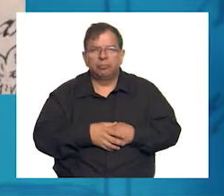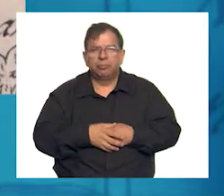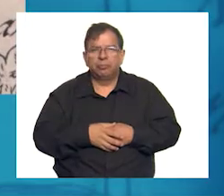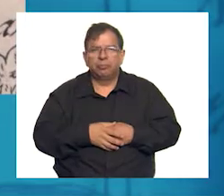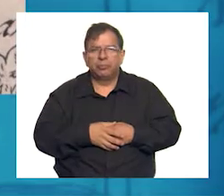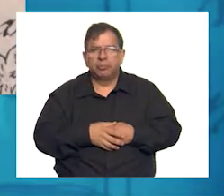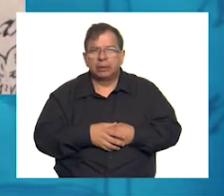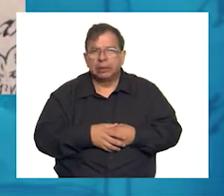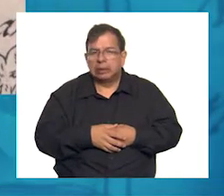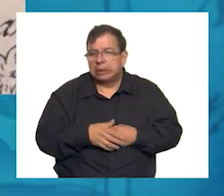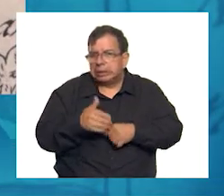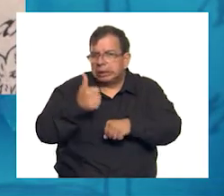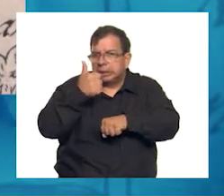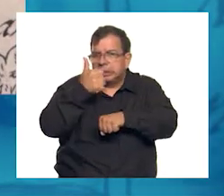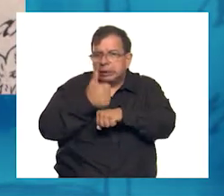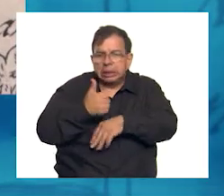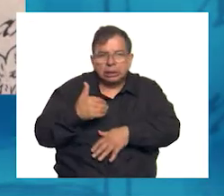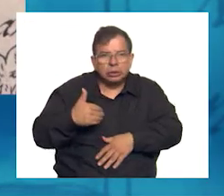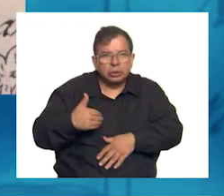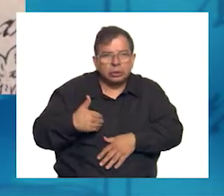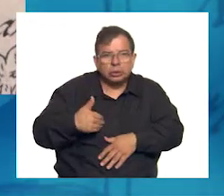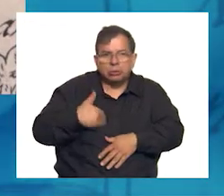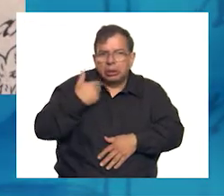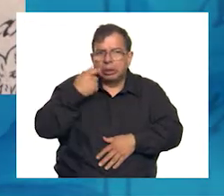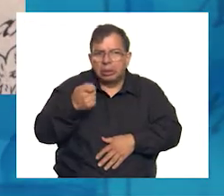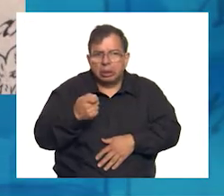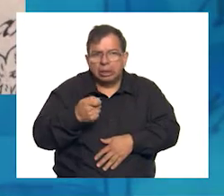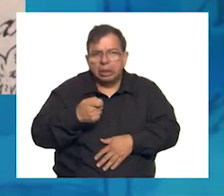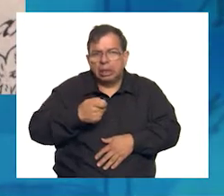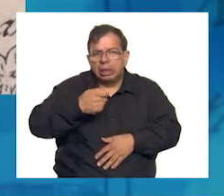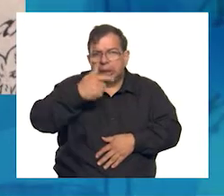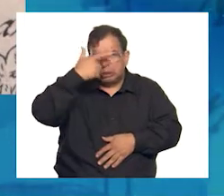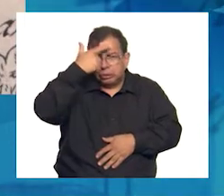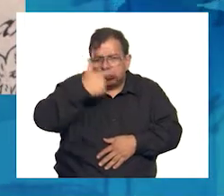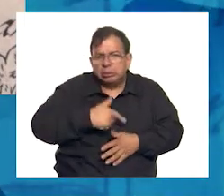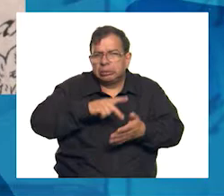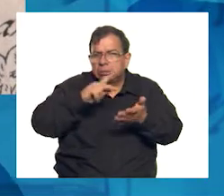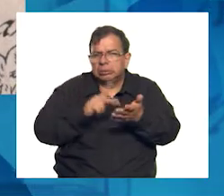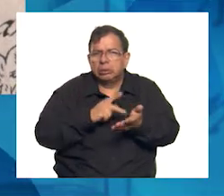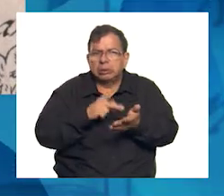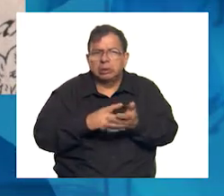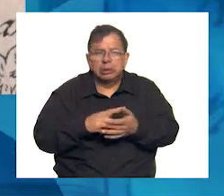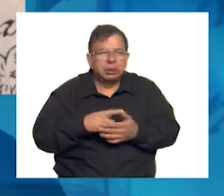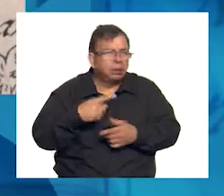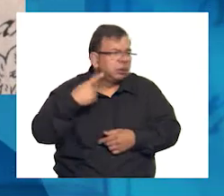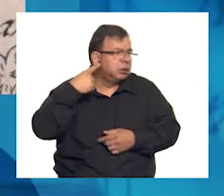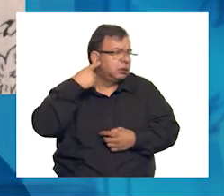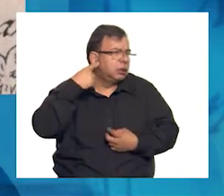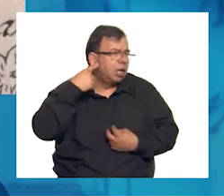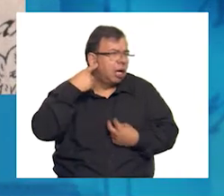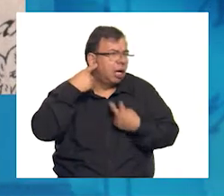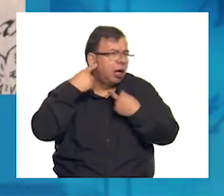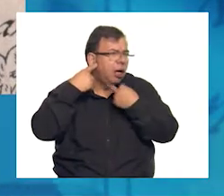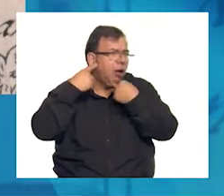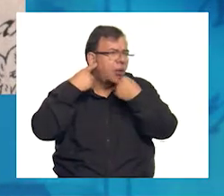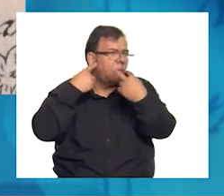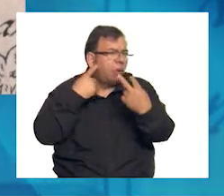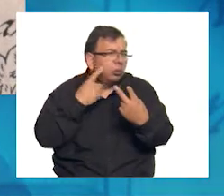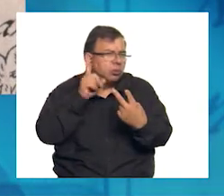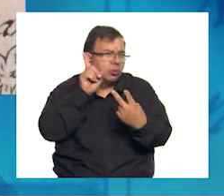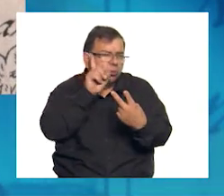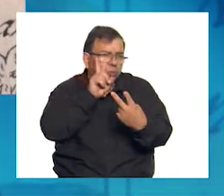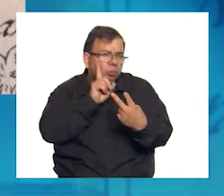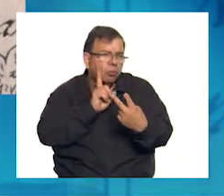sexto prodigio y señal fue que muchas veces y muchas noches se oía una voz de mujer que a grandes voces lloraba y